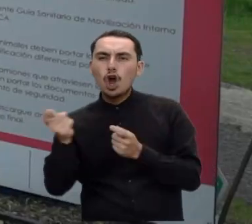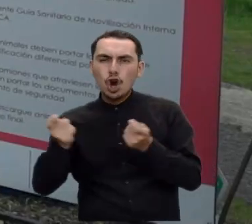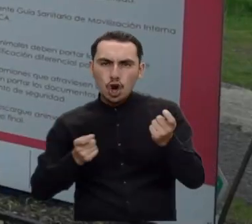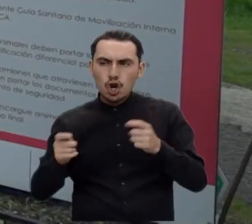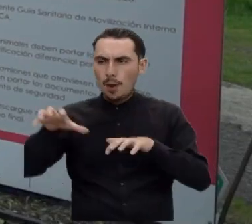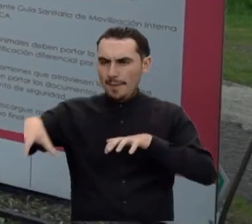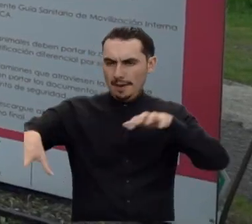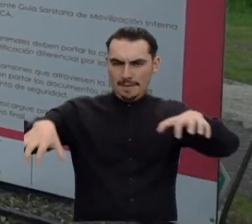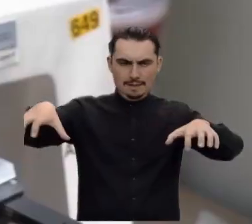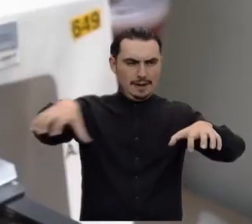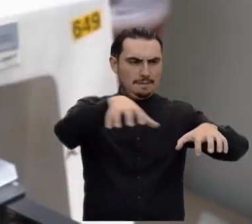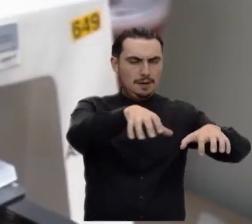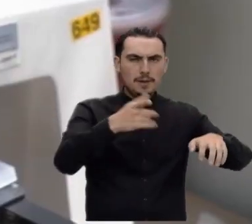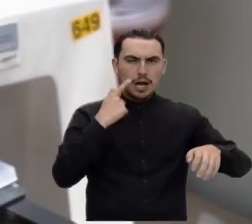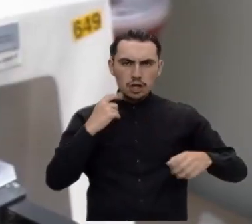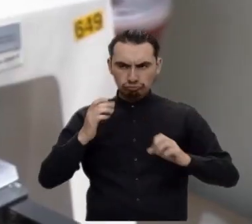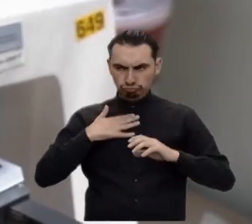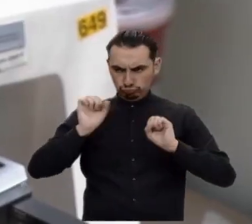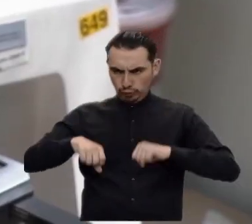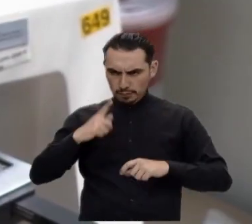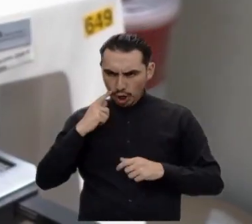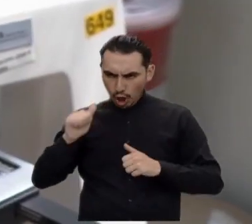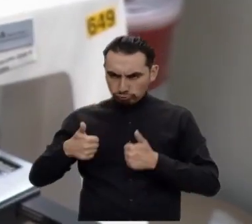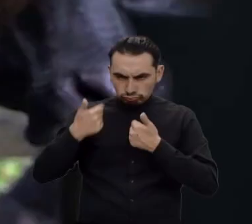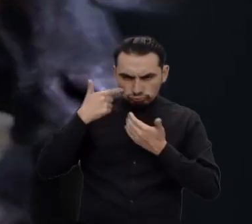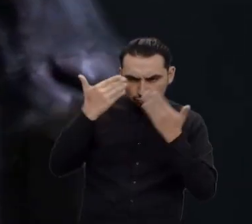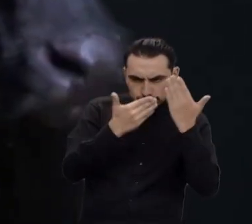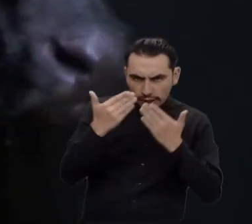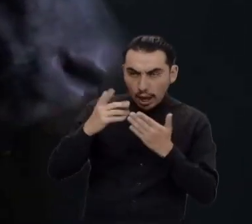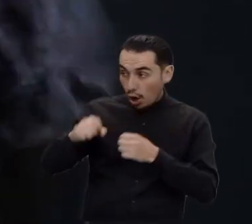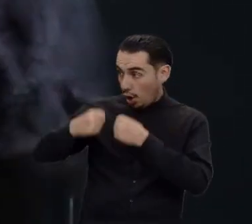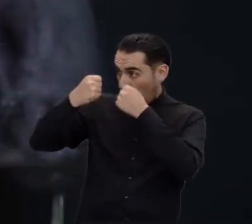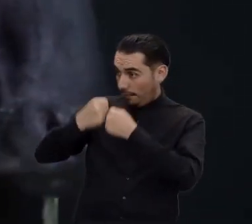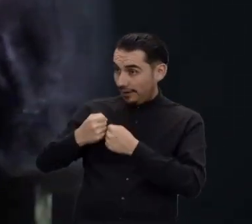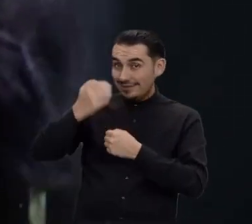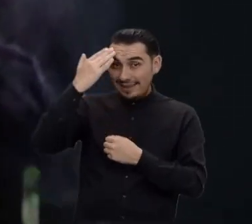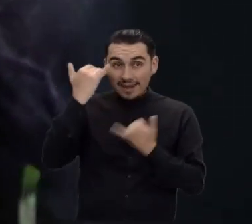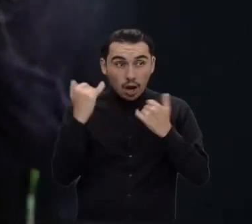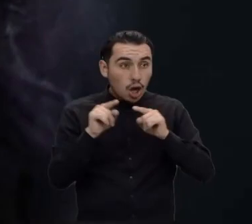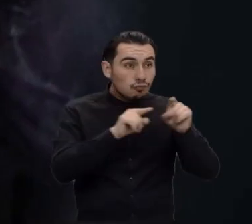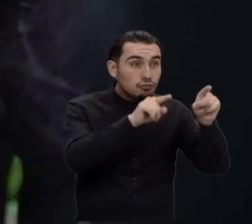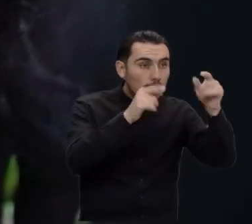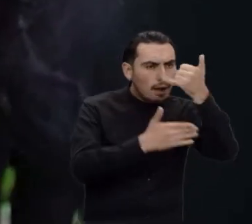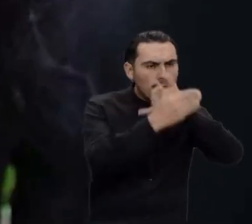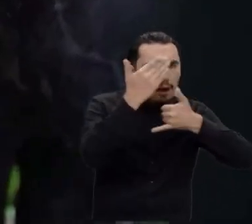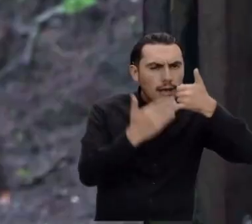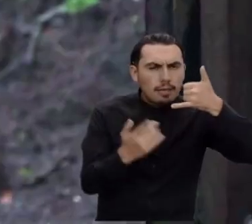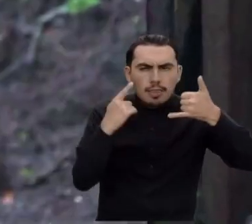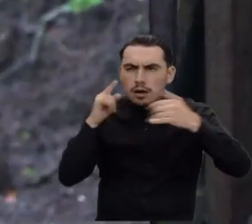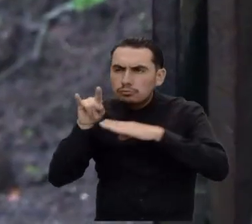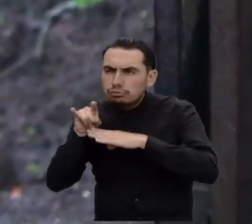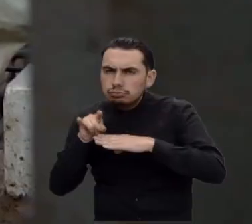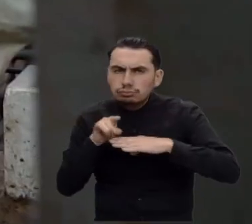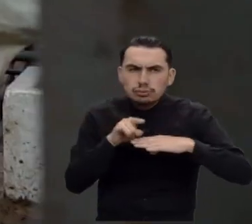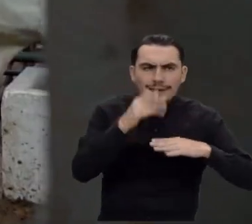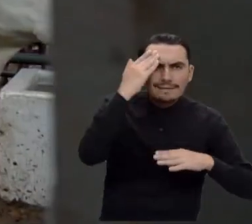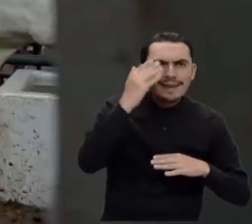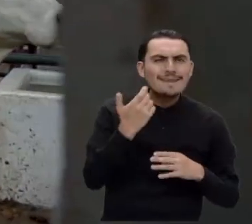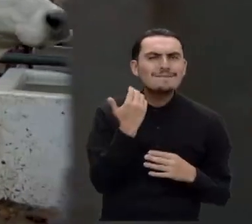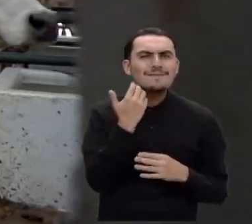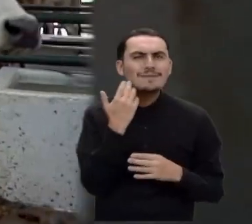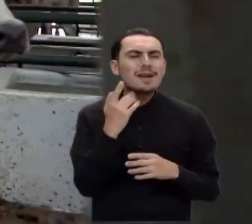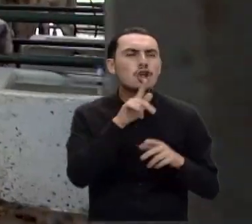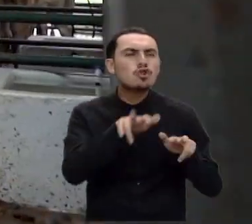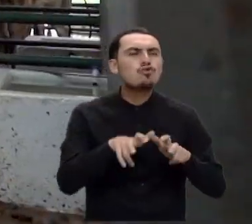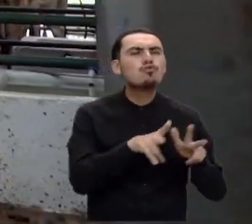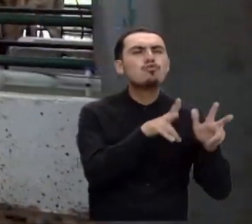de control, la capacidad analítica, los convenios, la revisión de la situación sanitaria del departamento relacionada con enfermedades